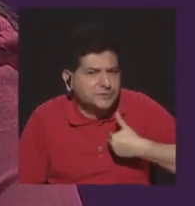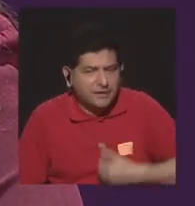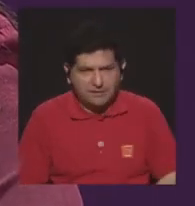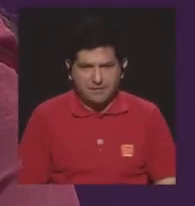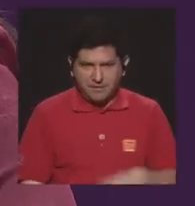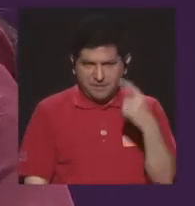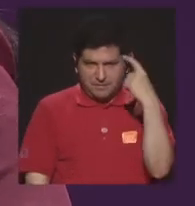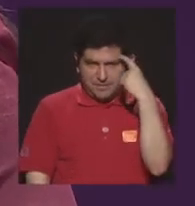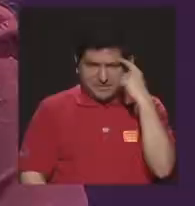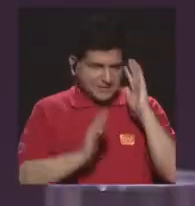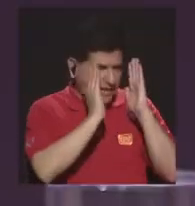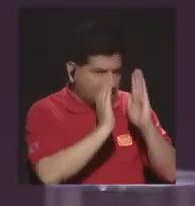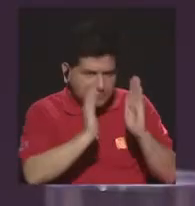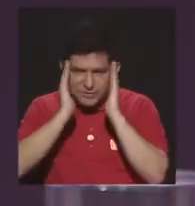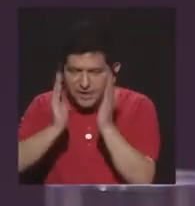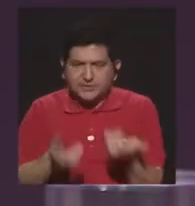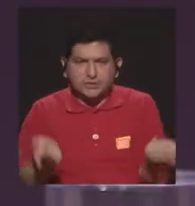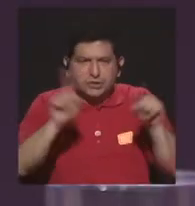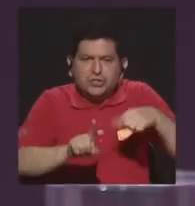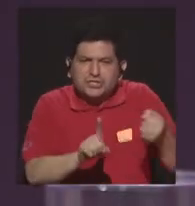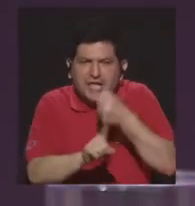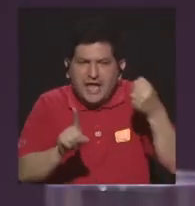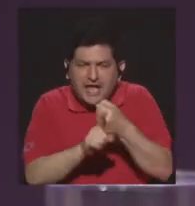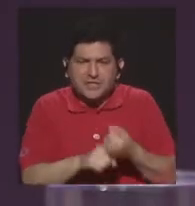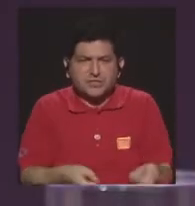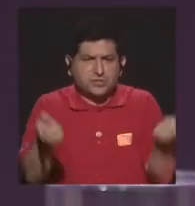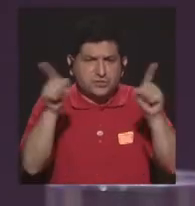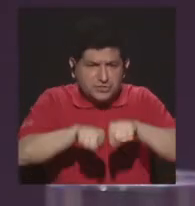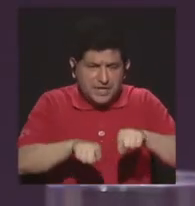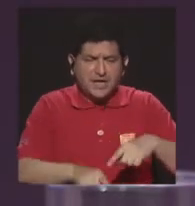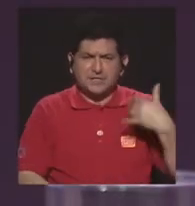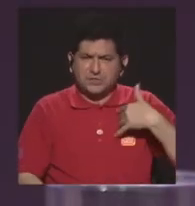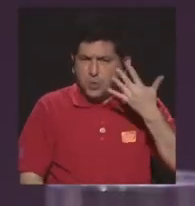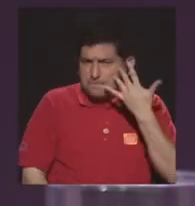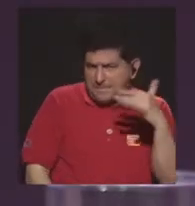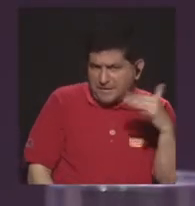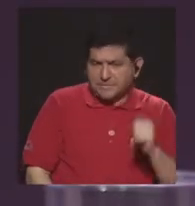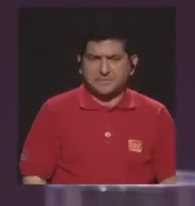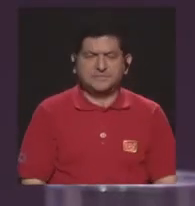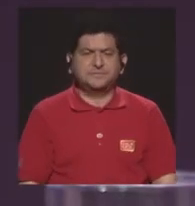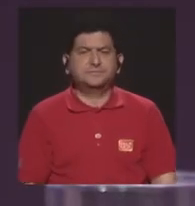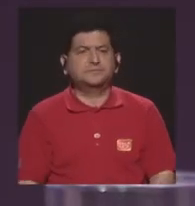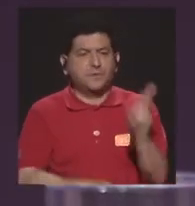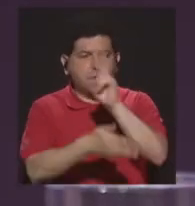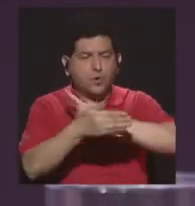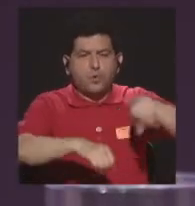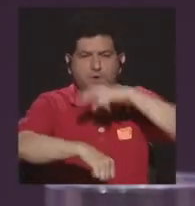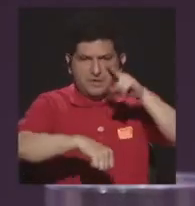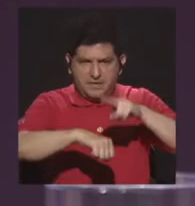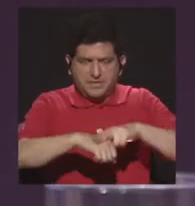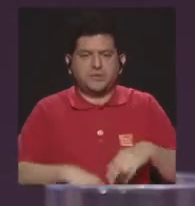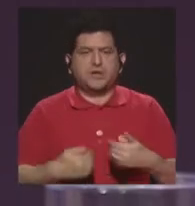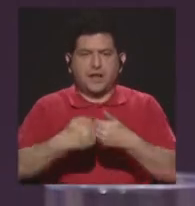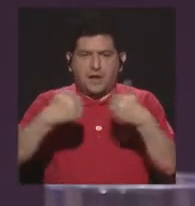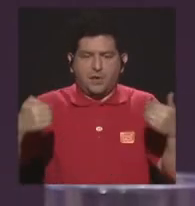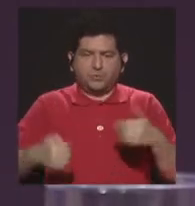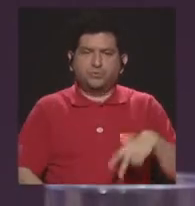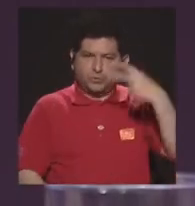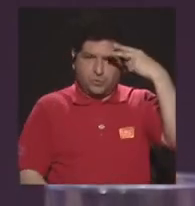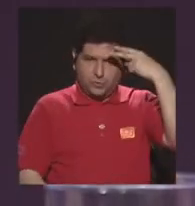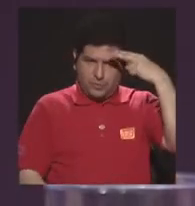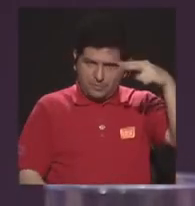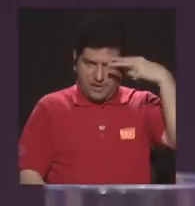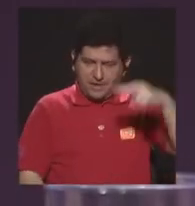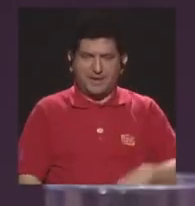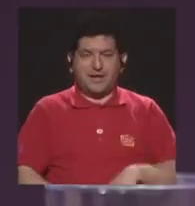de cobertura de hechos de violencia, como en el caso de Argentina? A ver, en la Universidad Nacional Autónoma de México, que por cierto tiene